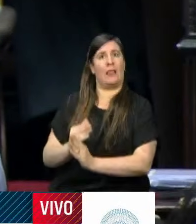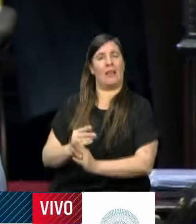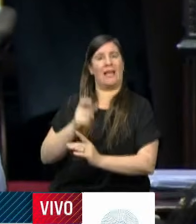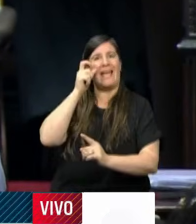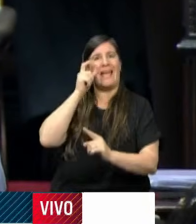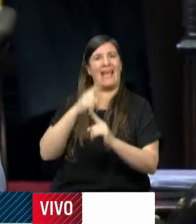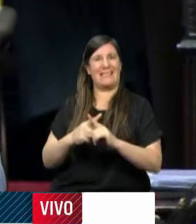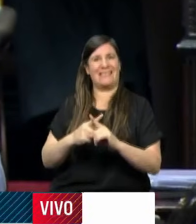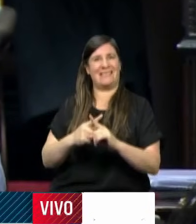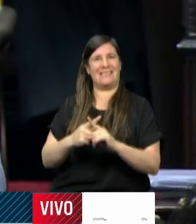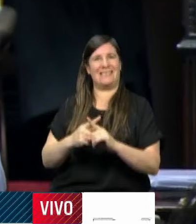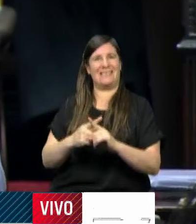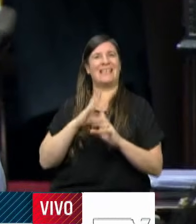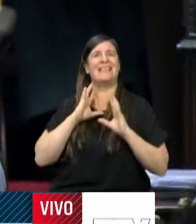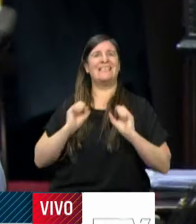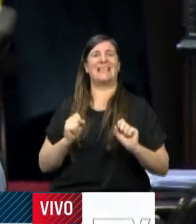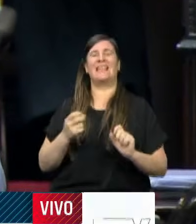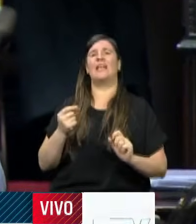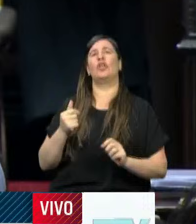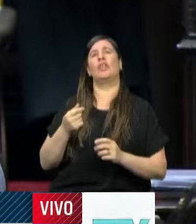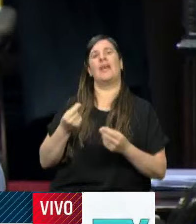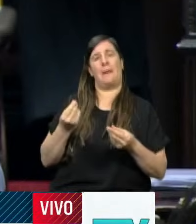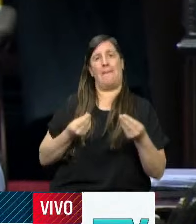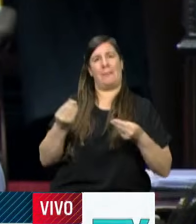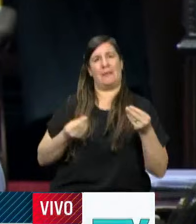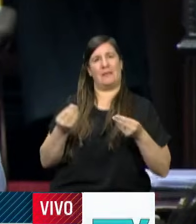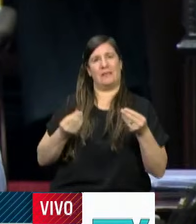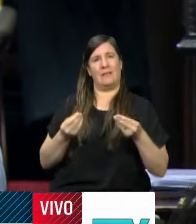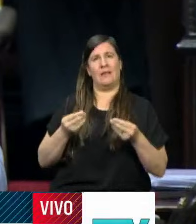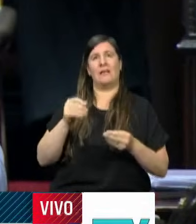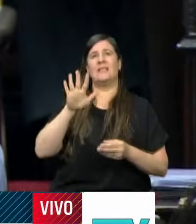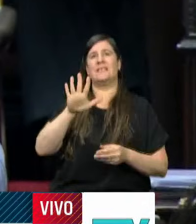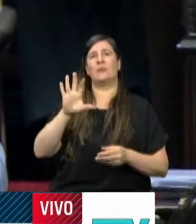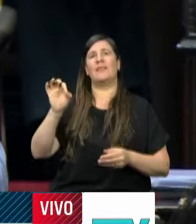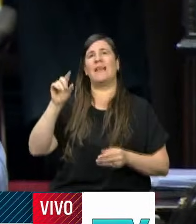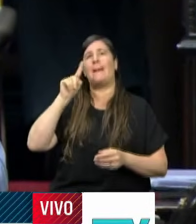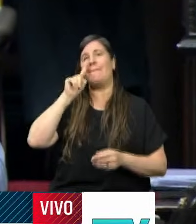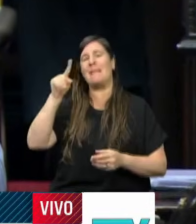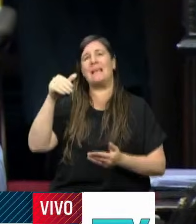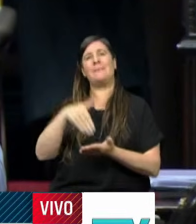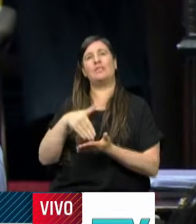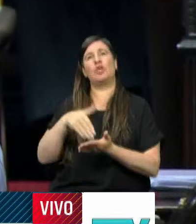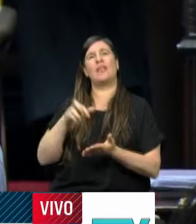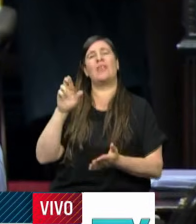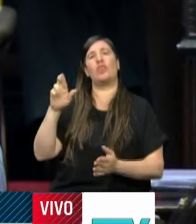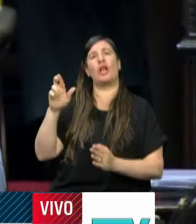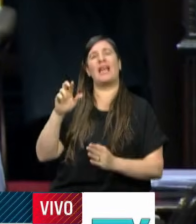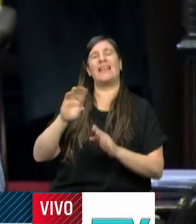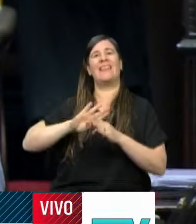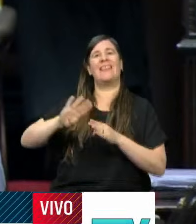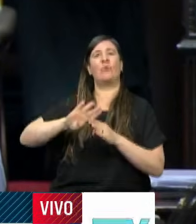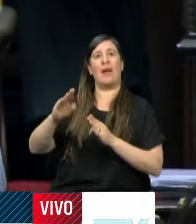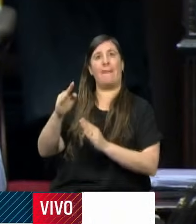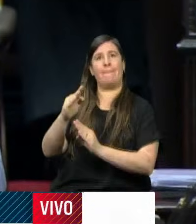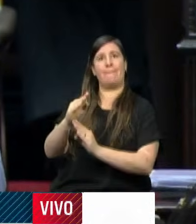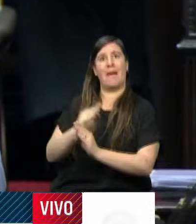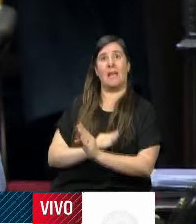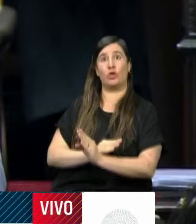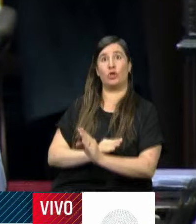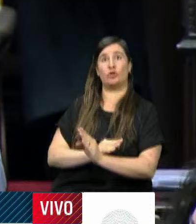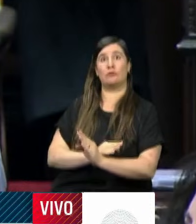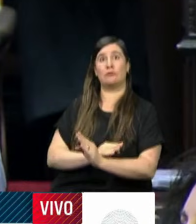canciller Kirchner. 50.000 millones de dólares la reducción de la deuda pública en la Argentina. Todo